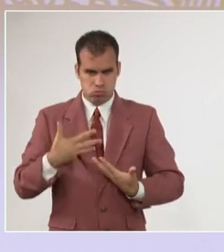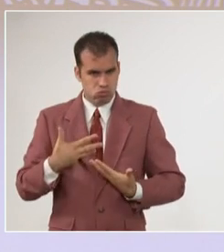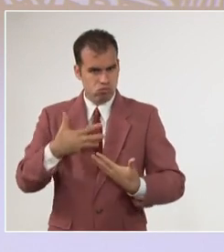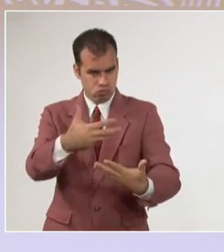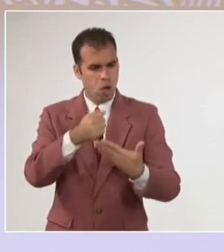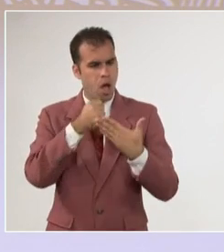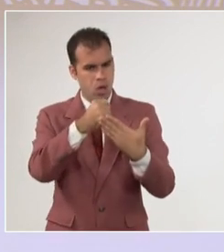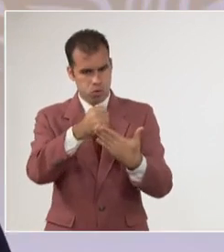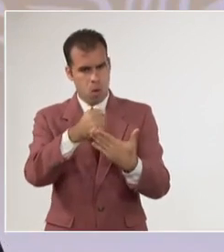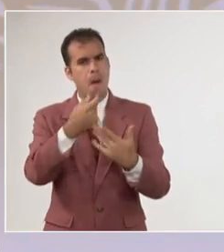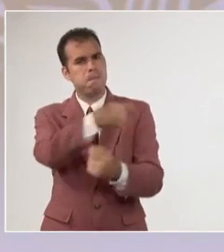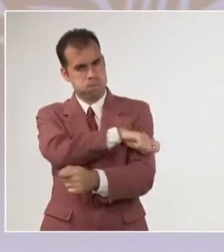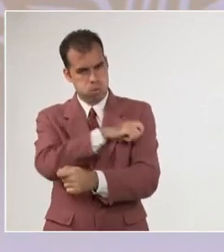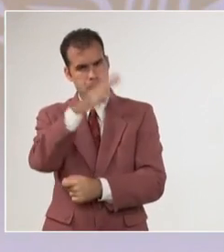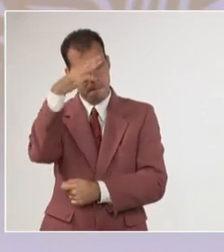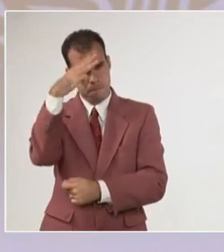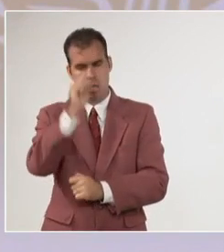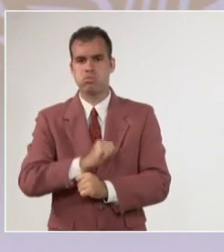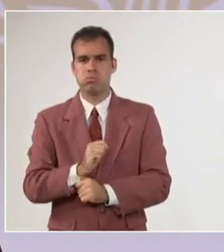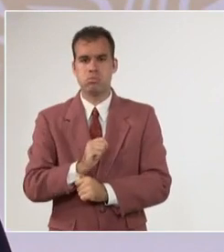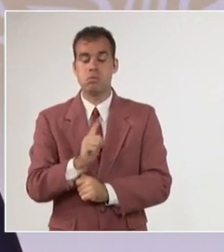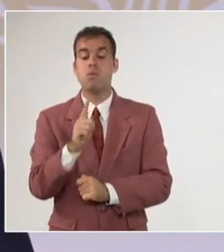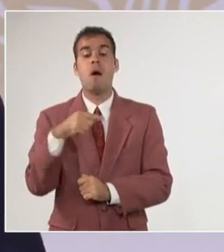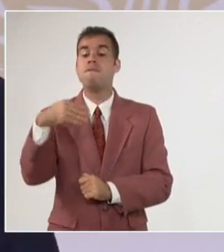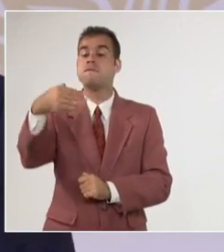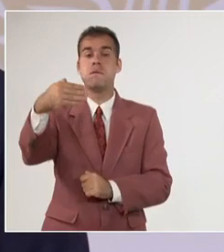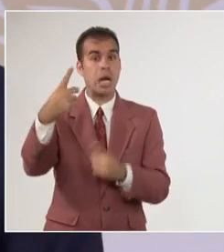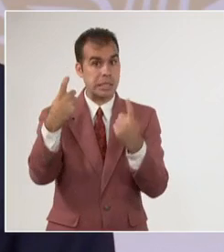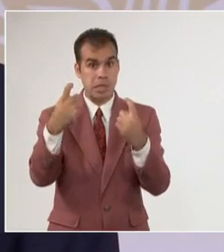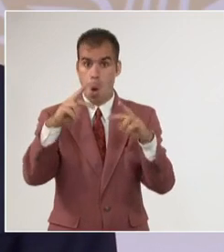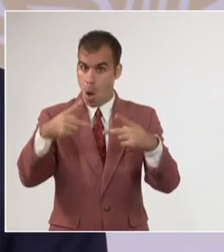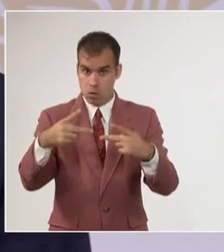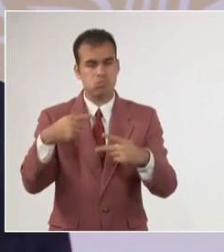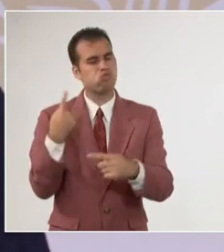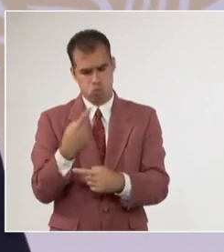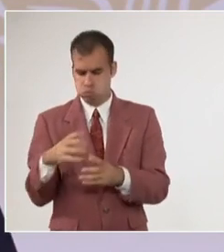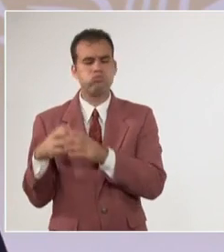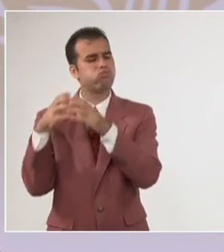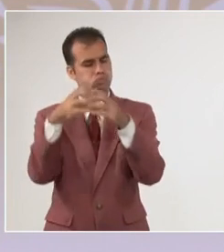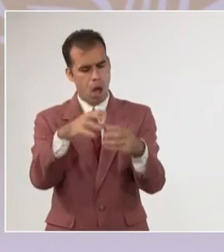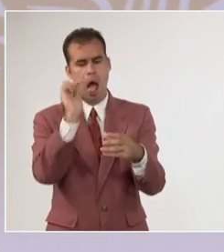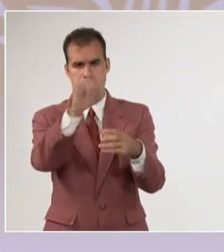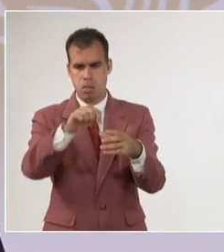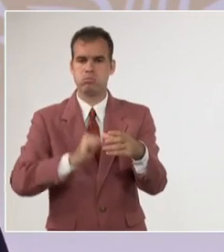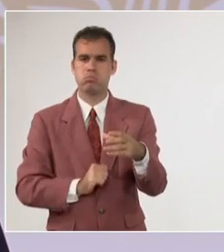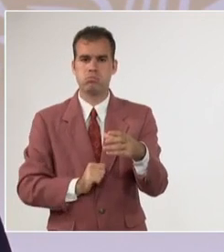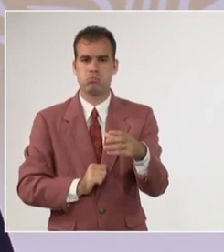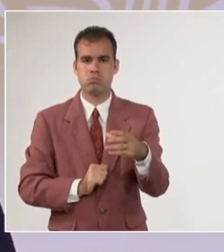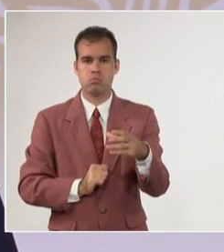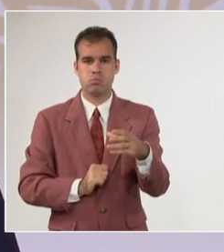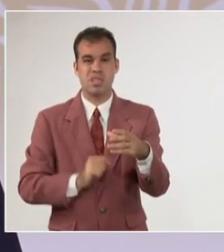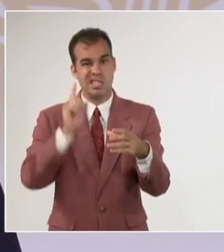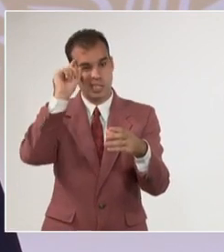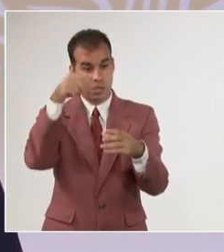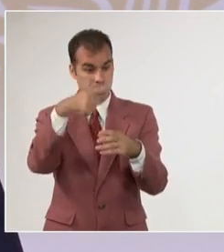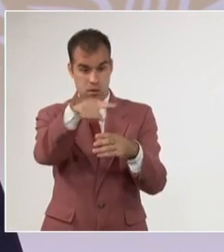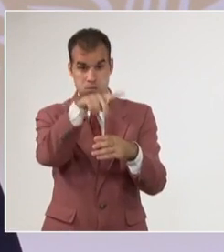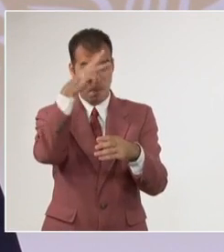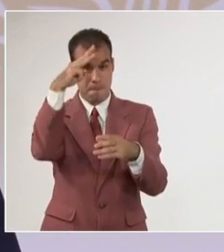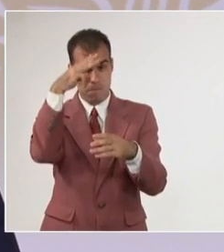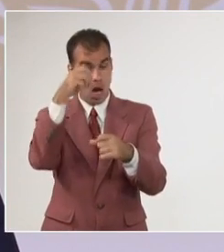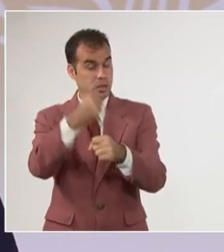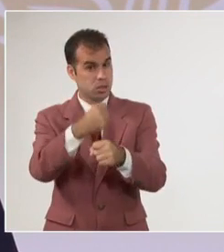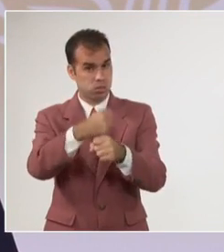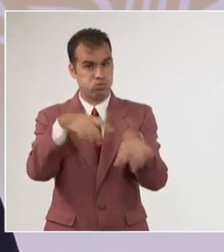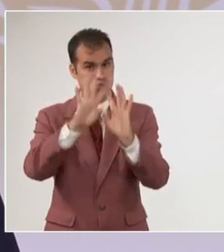mexicano y volveremos a hacerlo siempre que lo precisen. Reconocemos el excelente trabajo desempeñado por México al frente